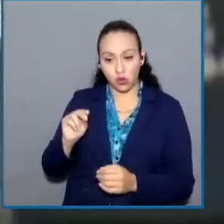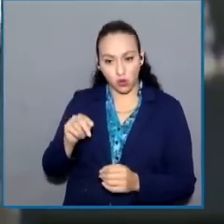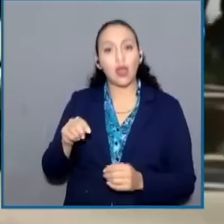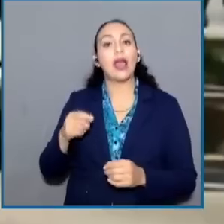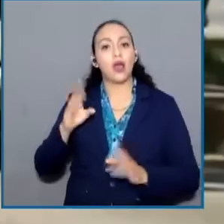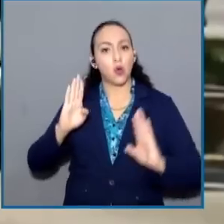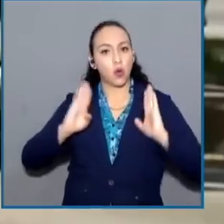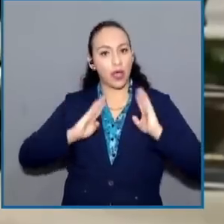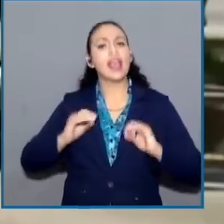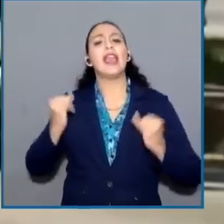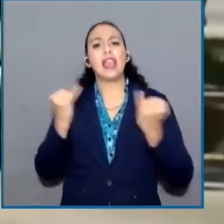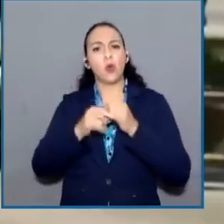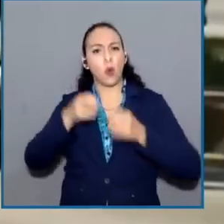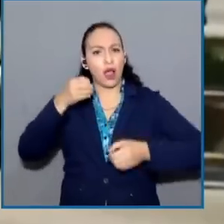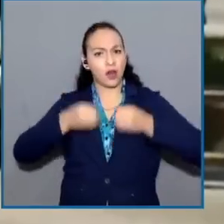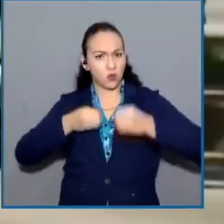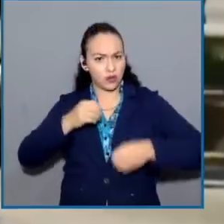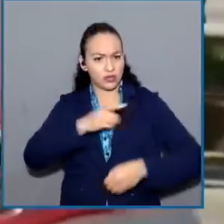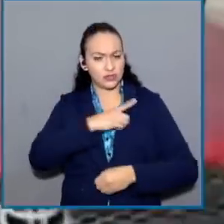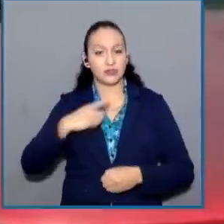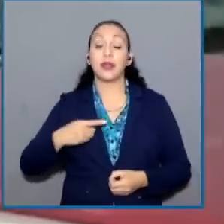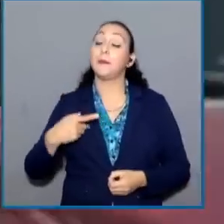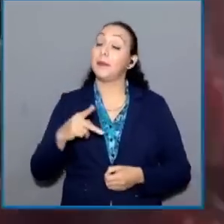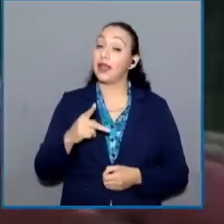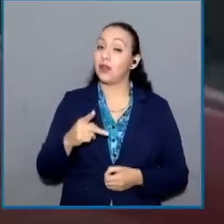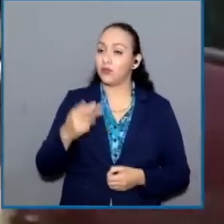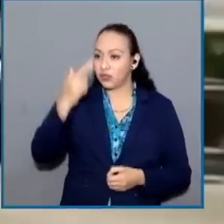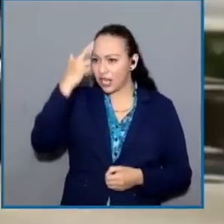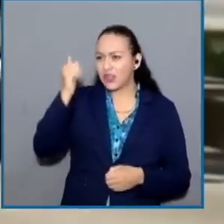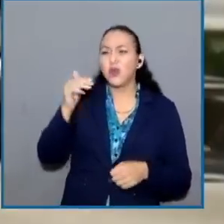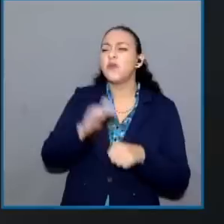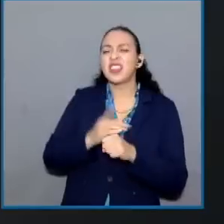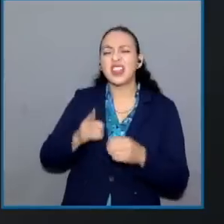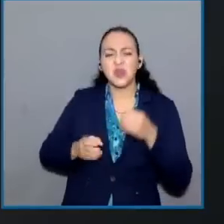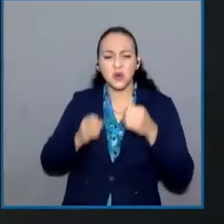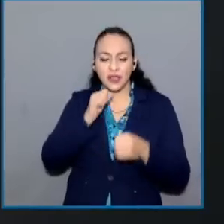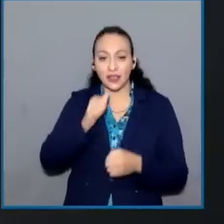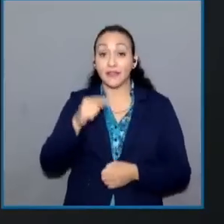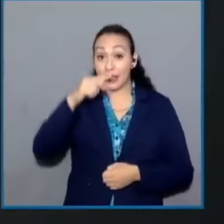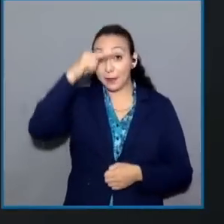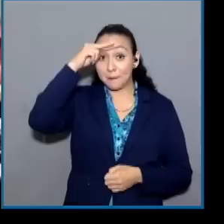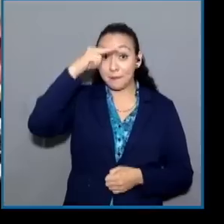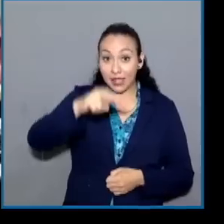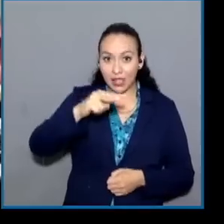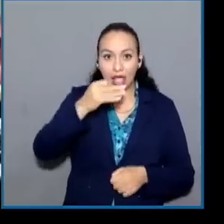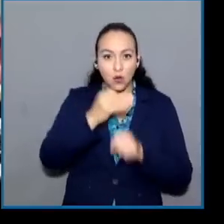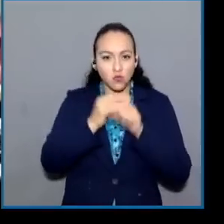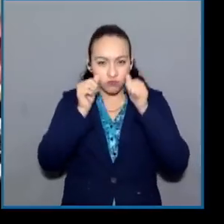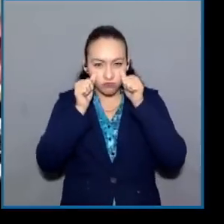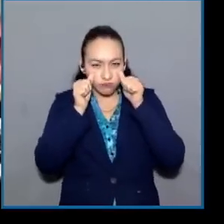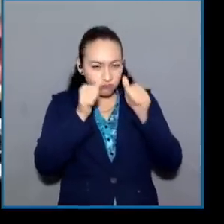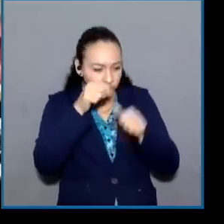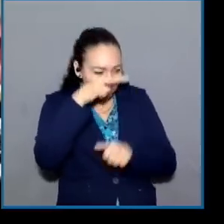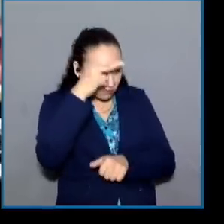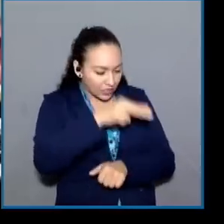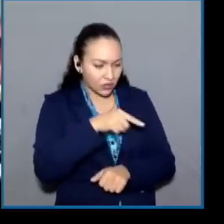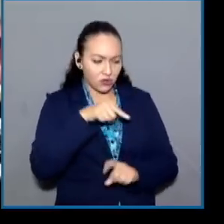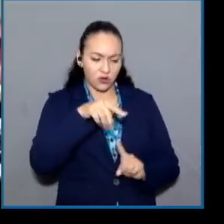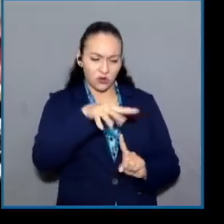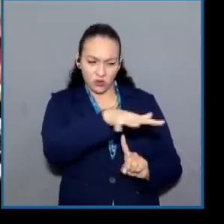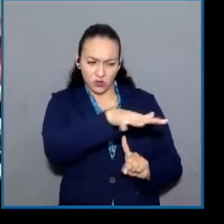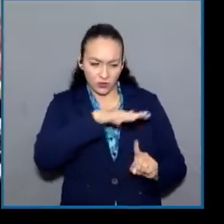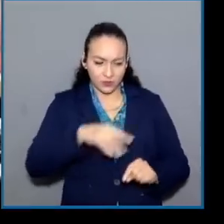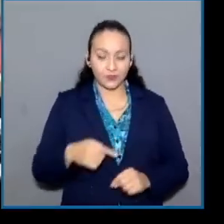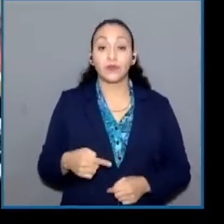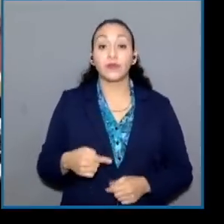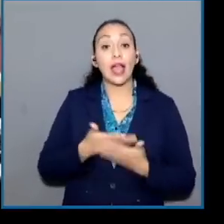con ciertos requisitos. México se encuentra en total inobservancia, aseguraron. ¿Es la militarización de las Fuerzas